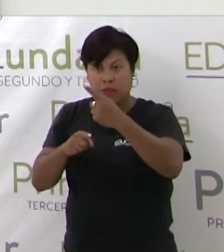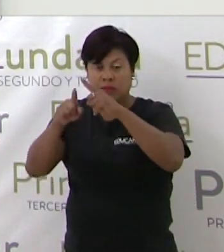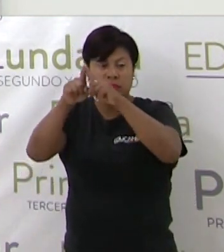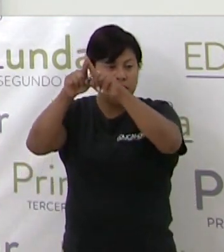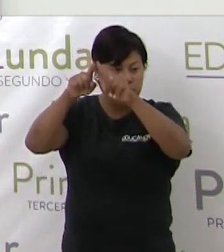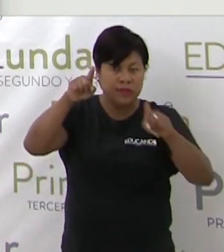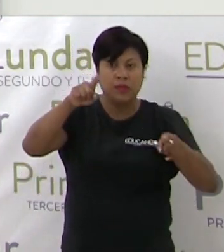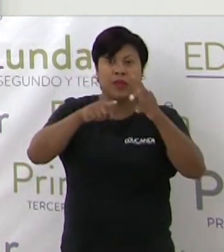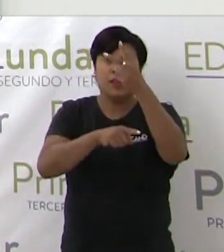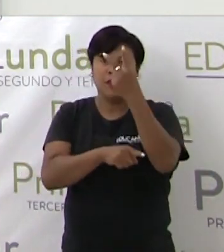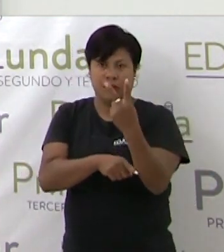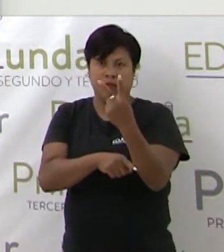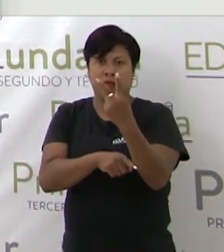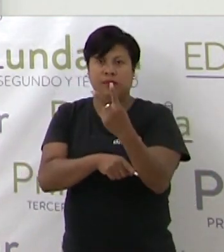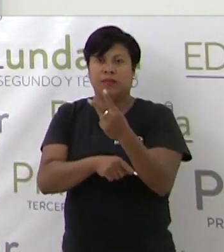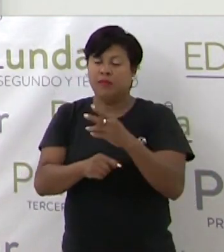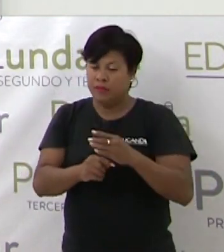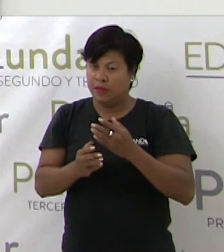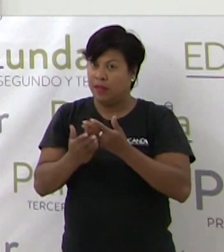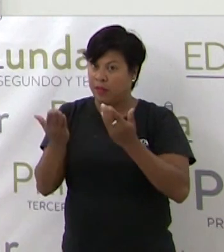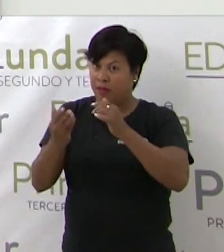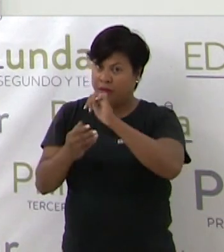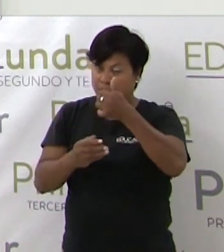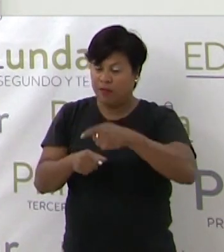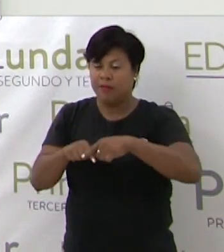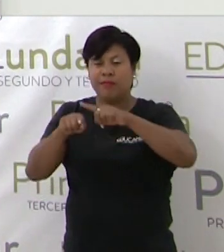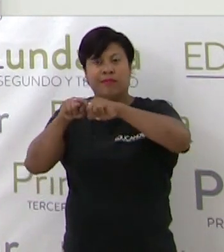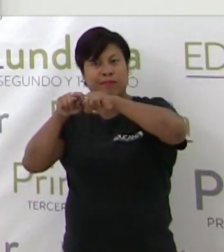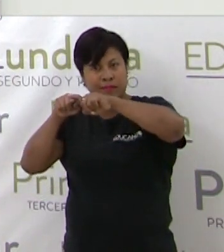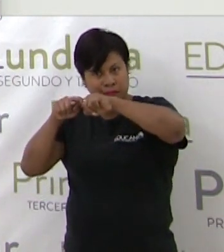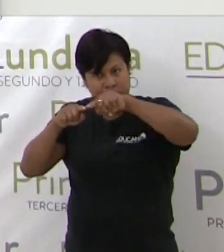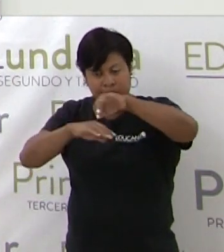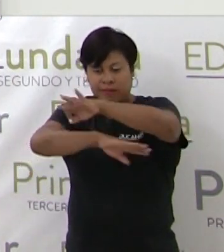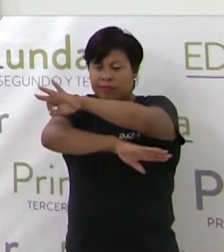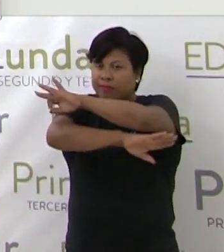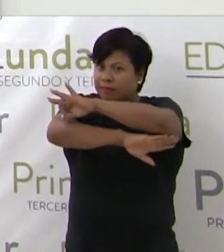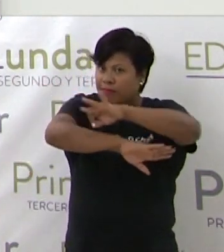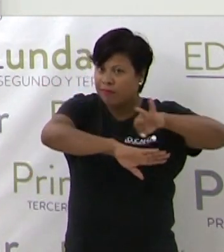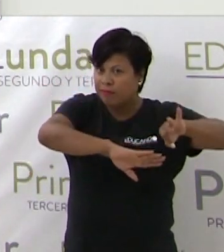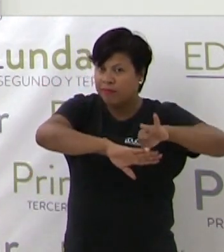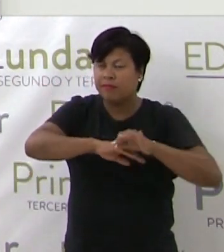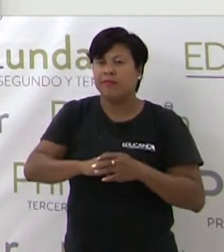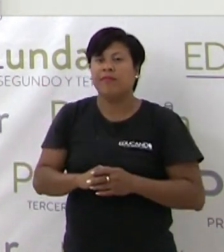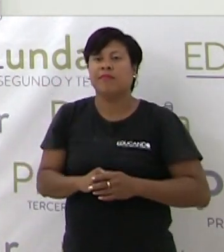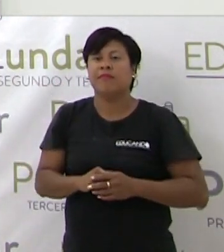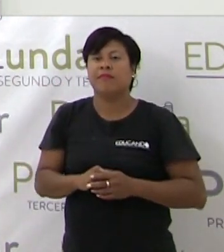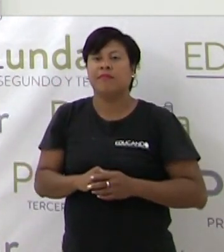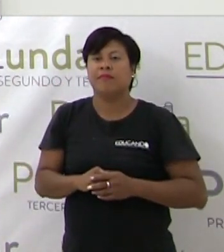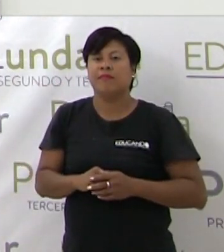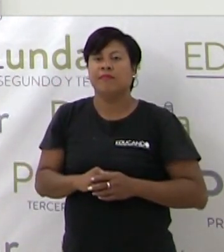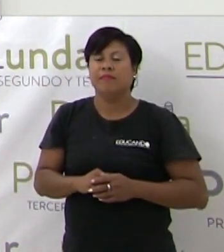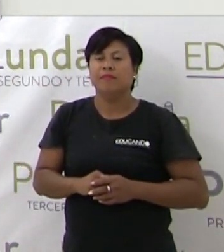les ejemplifico bien para que nos quede claro, ya que terminemos de trazar los lados. Aquí está el otro lado.